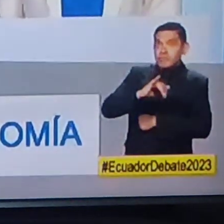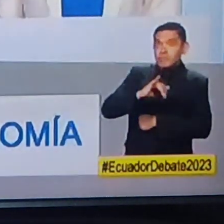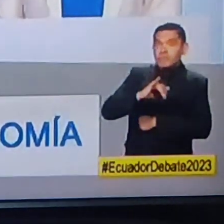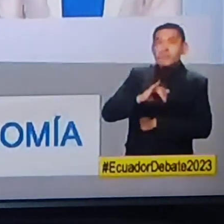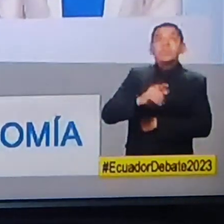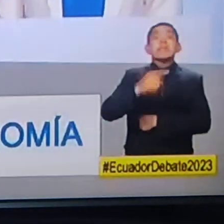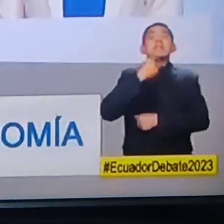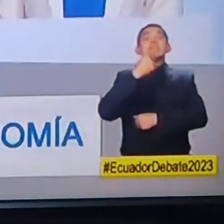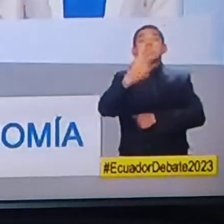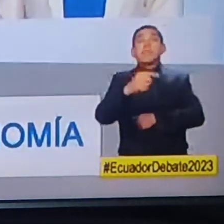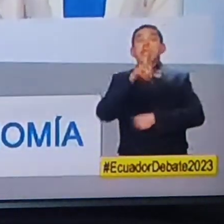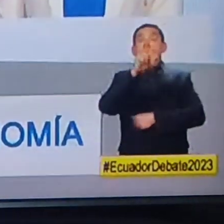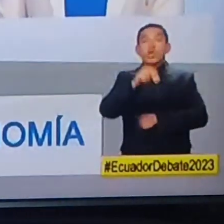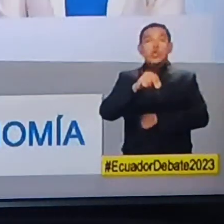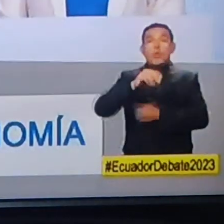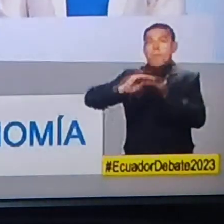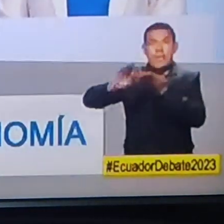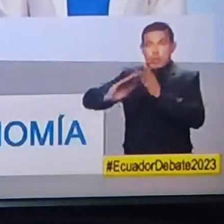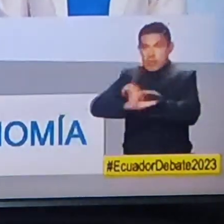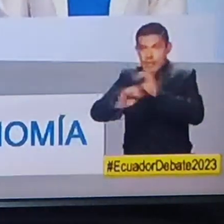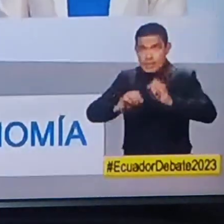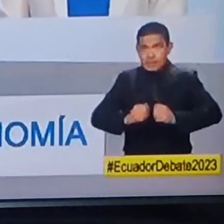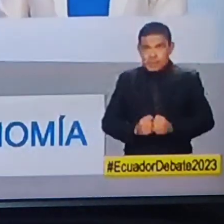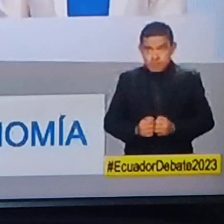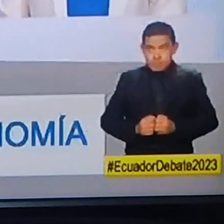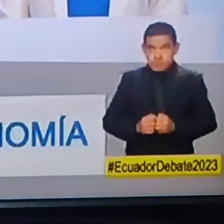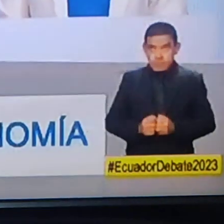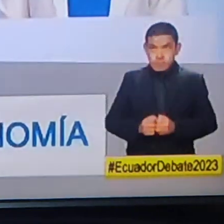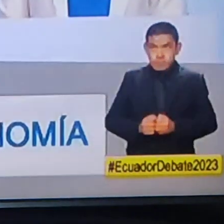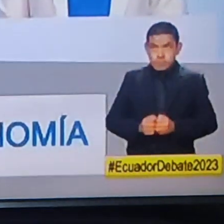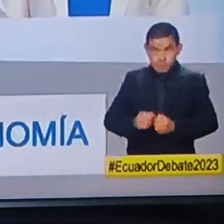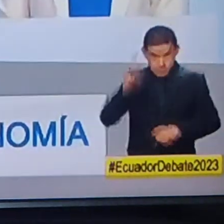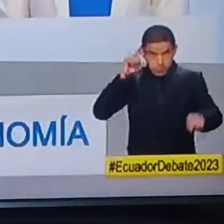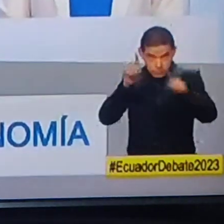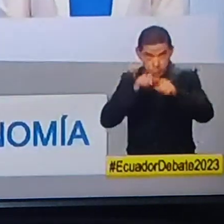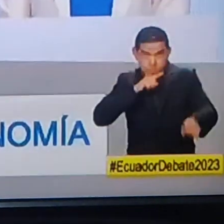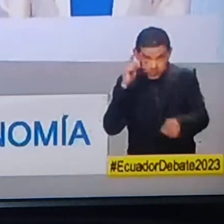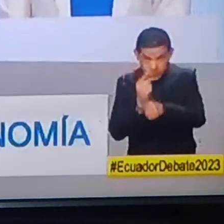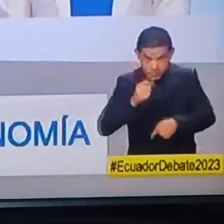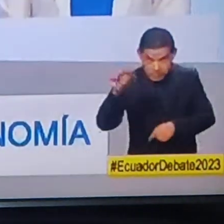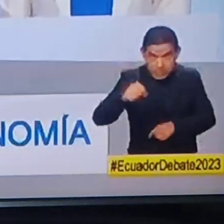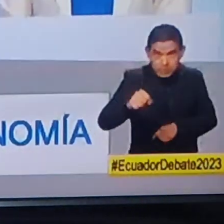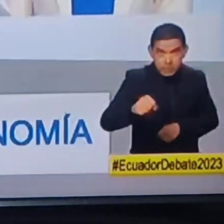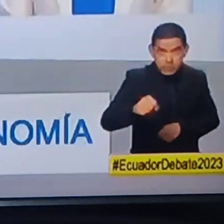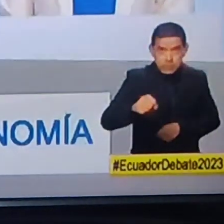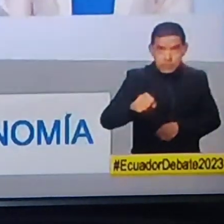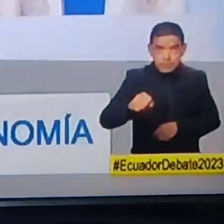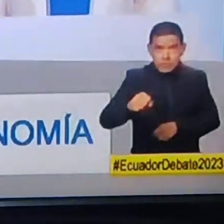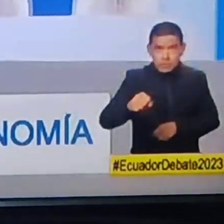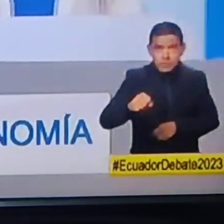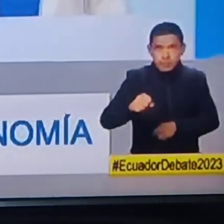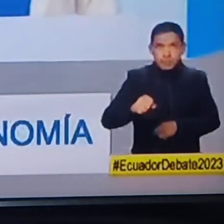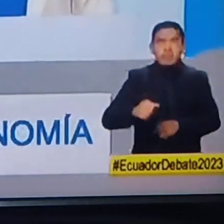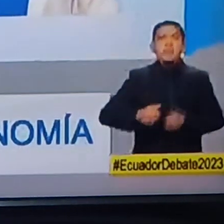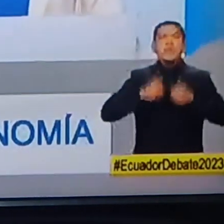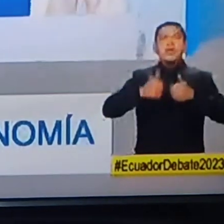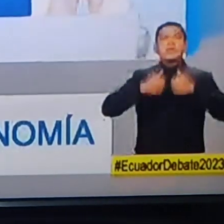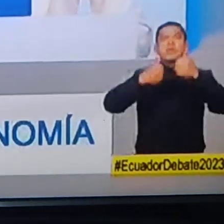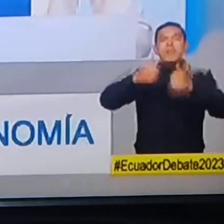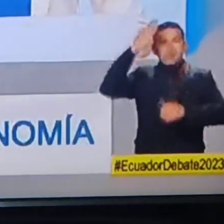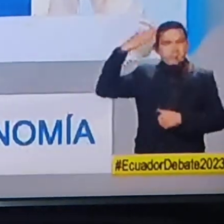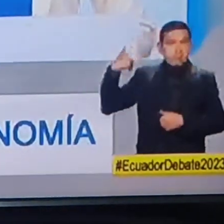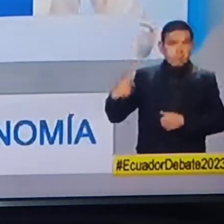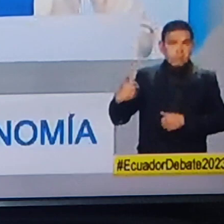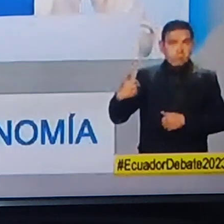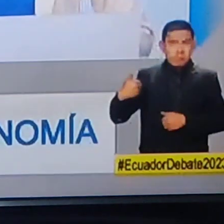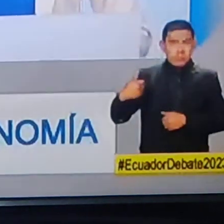Dice que no habrá impunidad. ¿Está convencida de eso? Candidata González, debe responder a esta contrarréplica